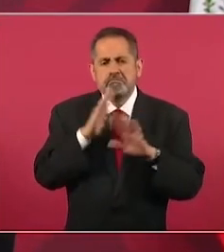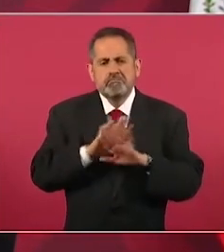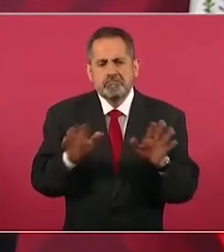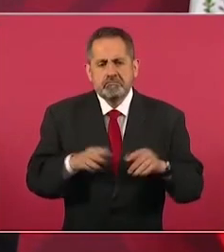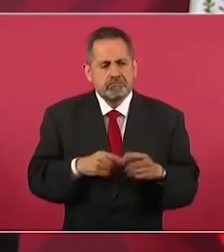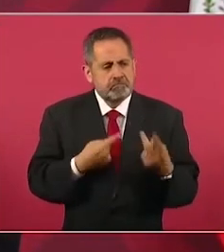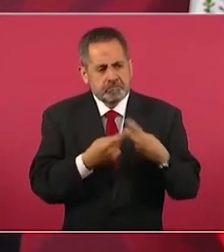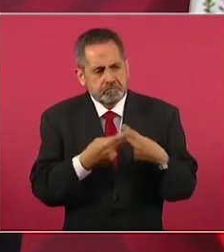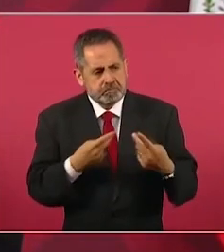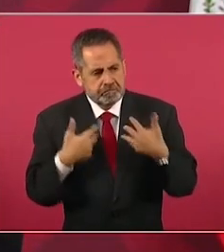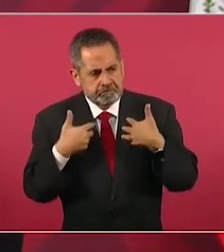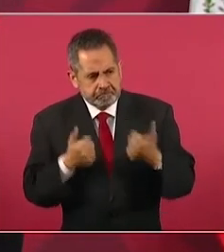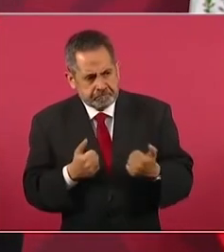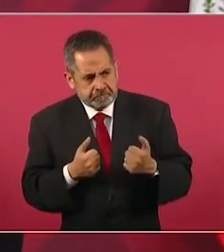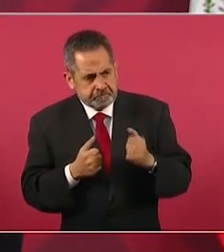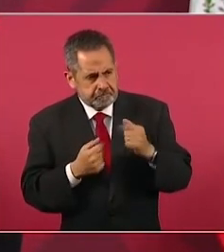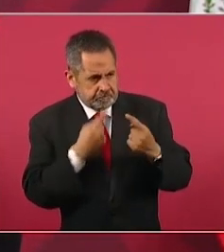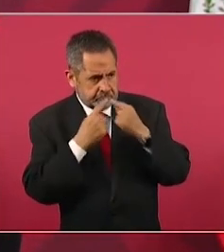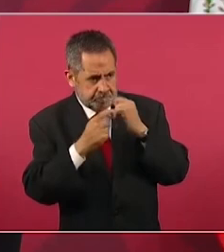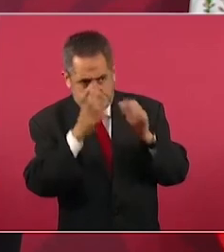Hay buen entendimiento, hay diálogo